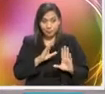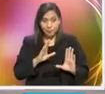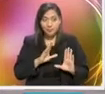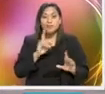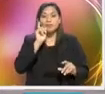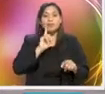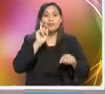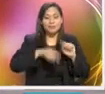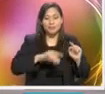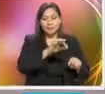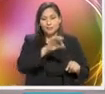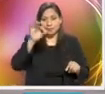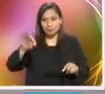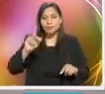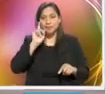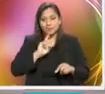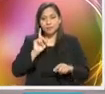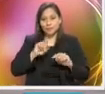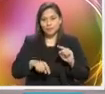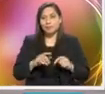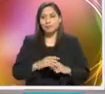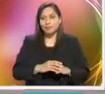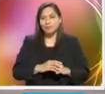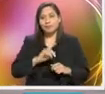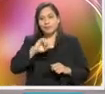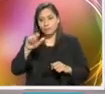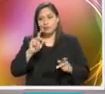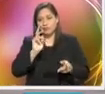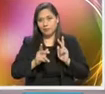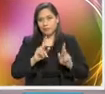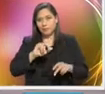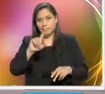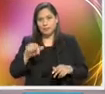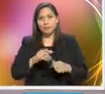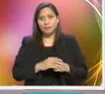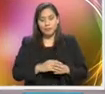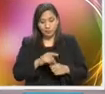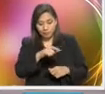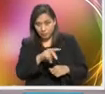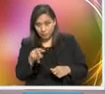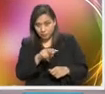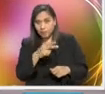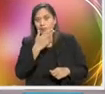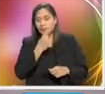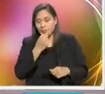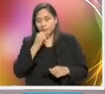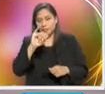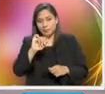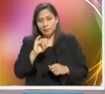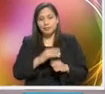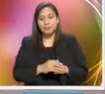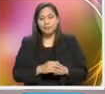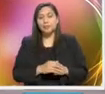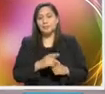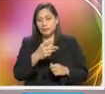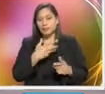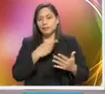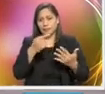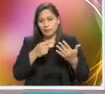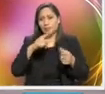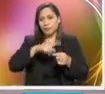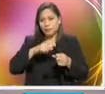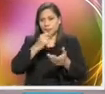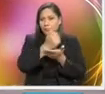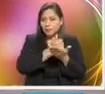a la hembra. Pero bueno, de eso tal vez platiquemos si nos da tiempo más adelante, ¿no? Estos que traes son machos, ¿verdad? Estos dos que traigo son machos. Hay de una gran cantidad de